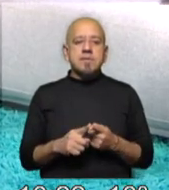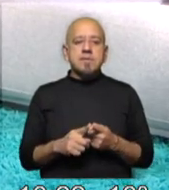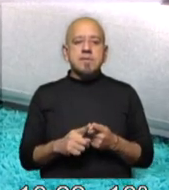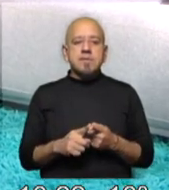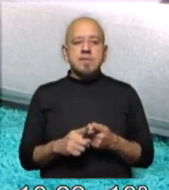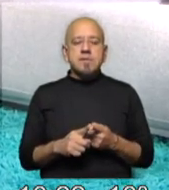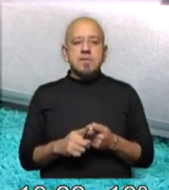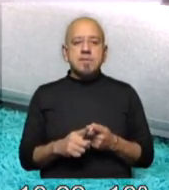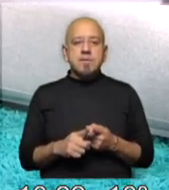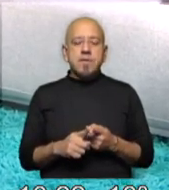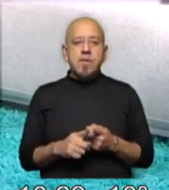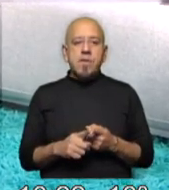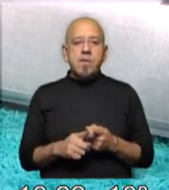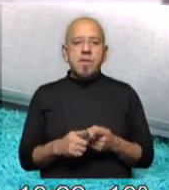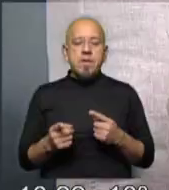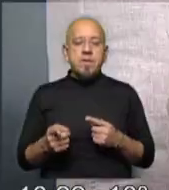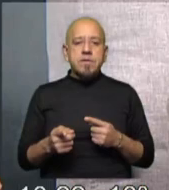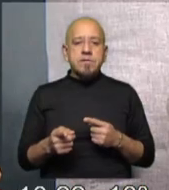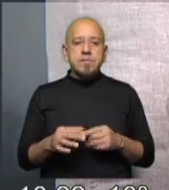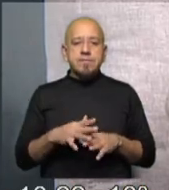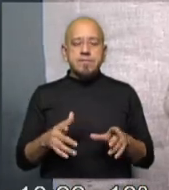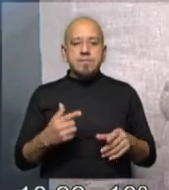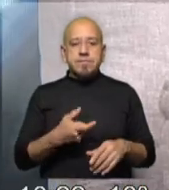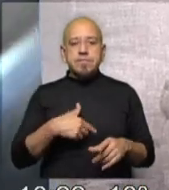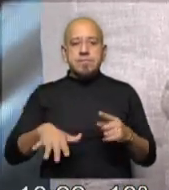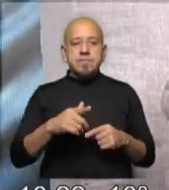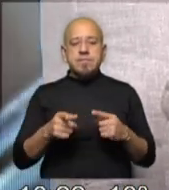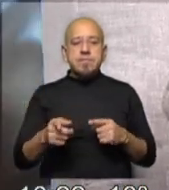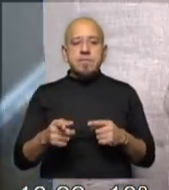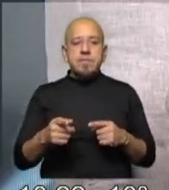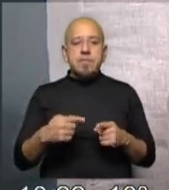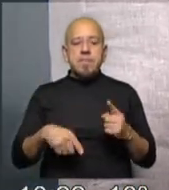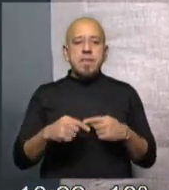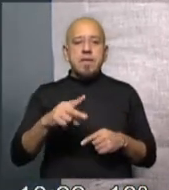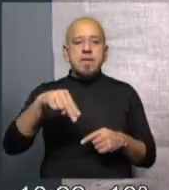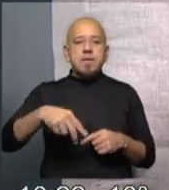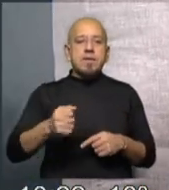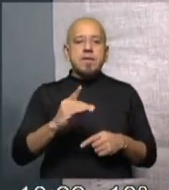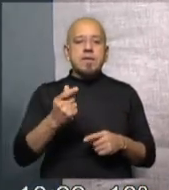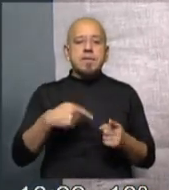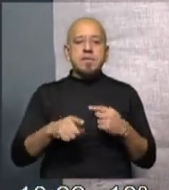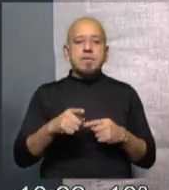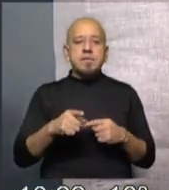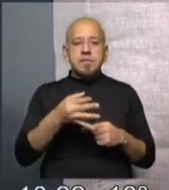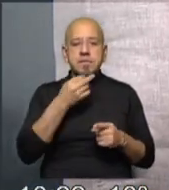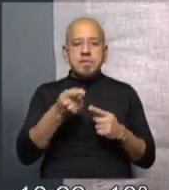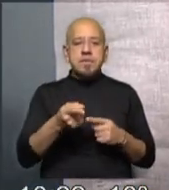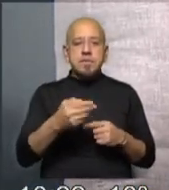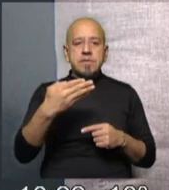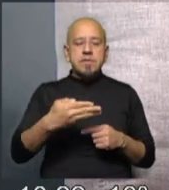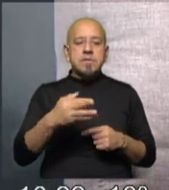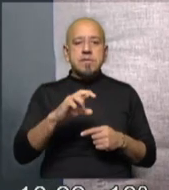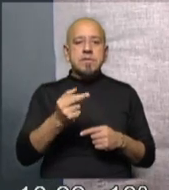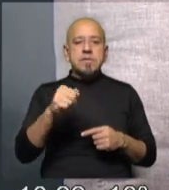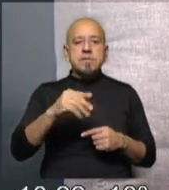canal, probablemente. Bueno, tuve que poner en las redes sociales al Cuervo el otro día, que me quedé maravillada con Nada, la que recomendaste acá el otro día de Brandoni. Sí,